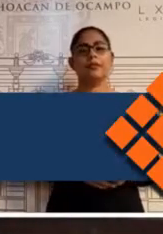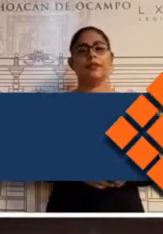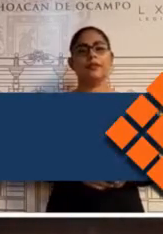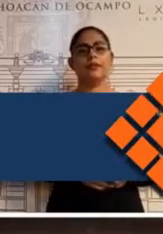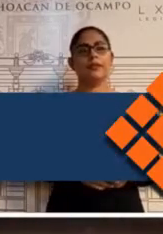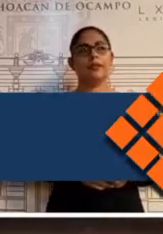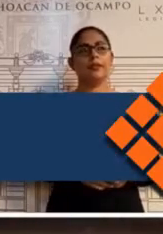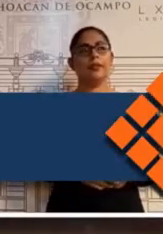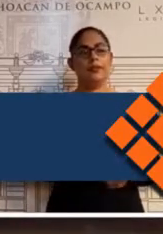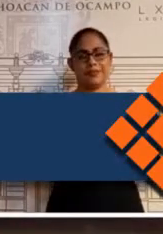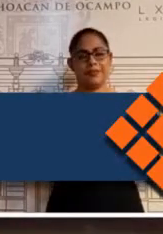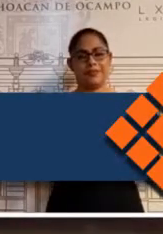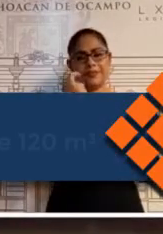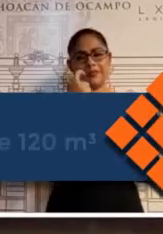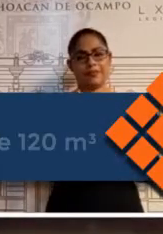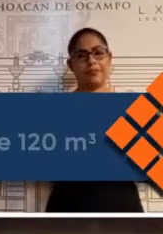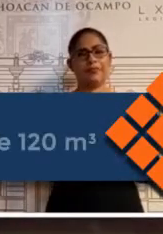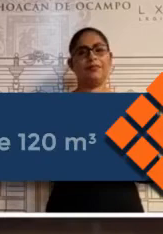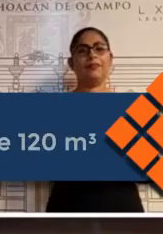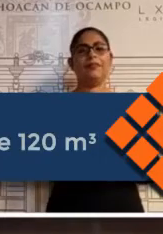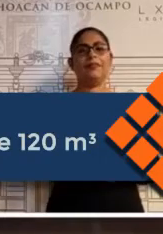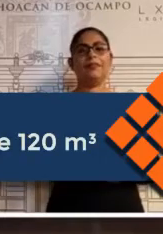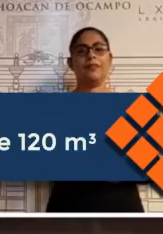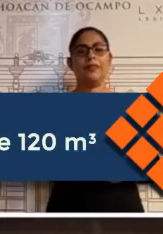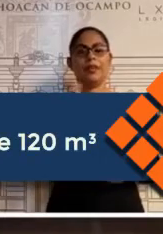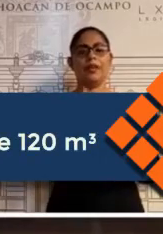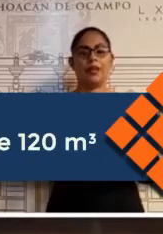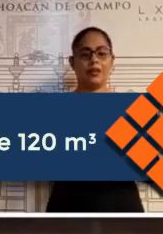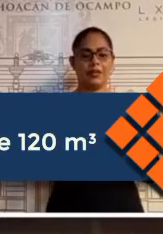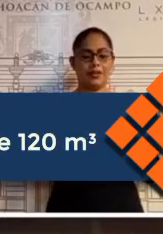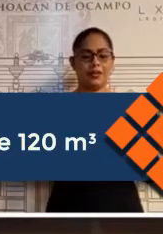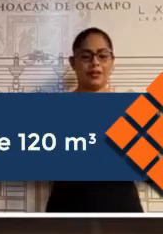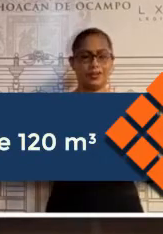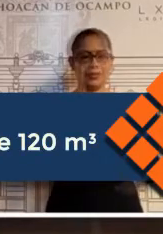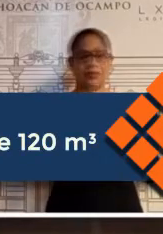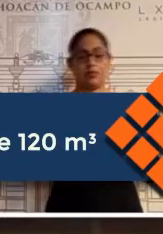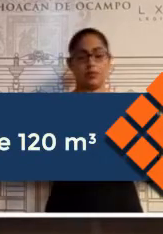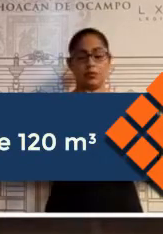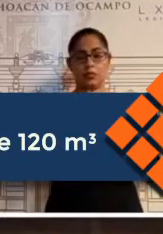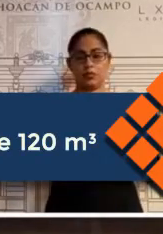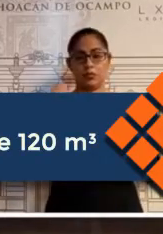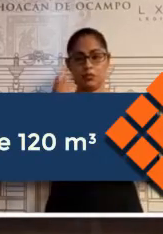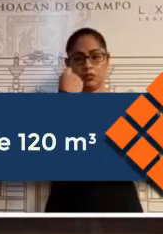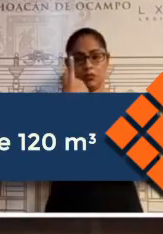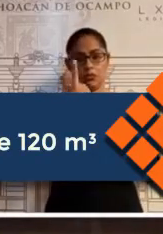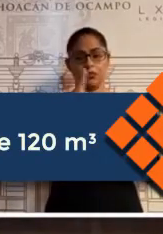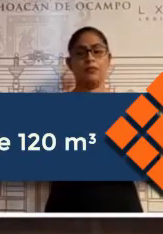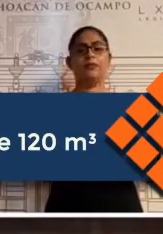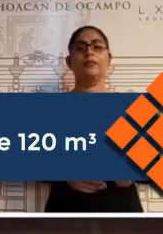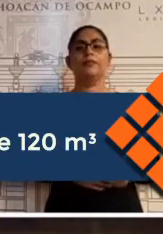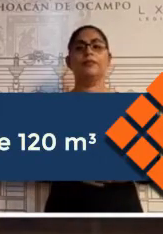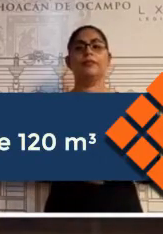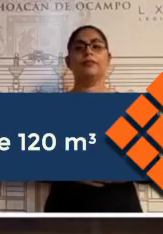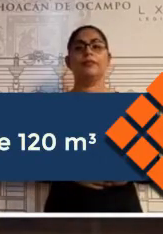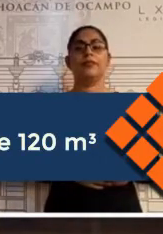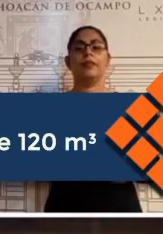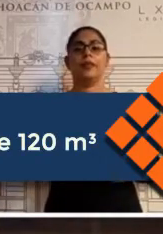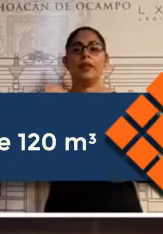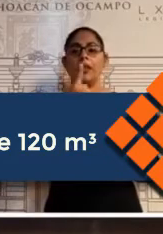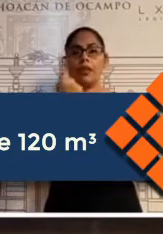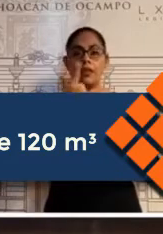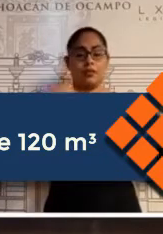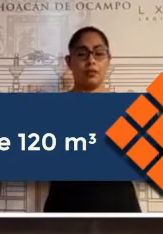el pago del recibo de agua potable, que el excedente que se